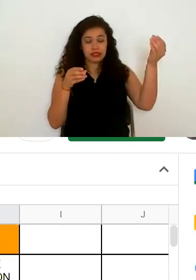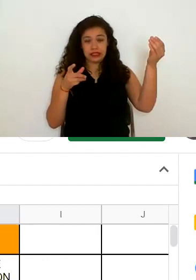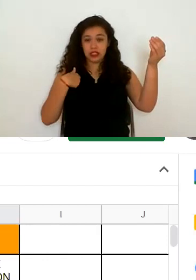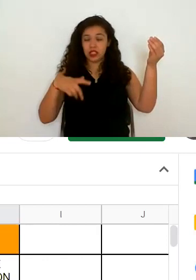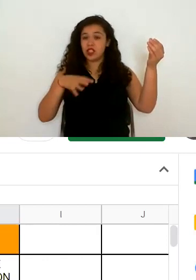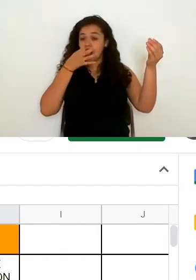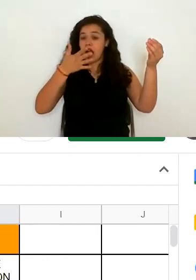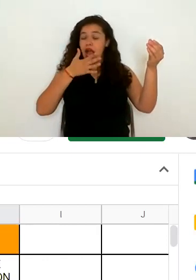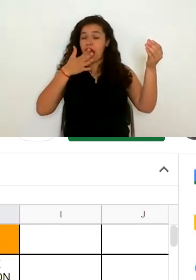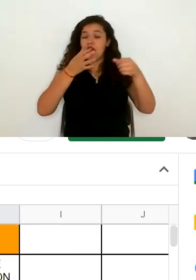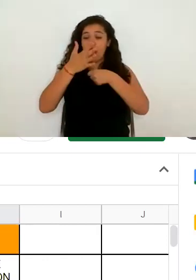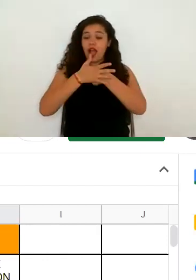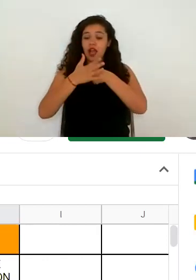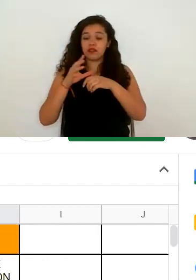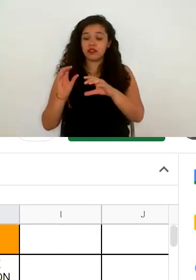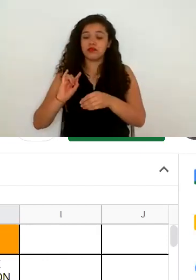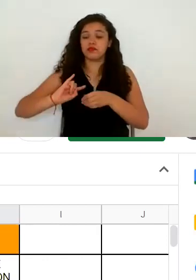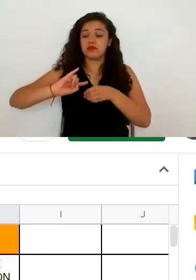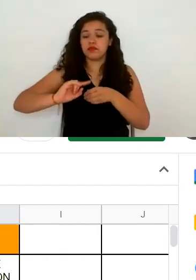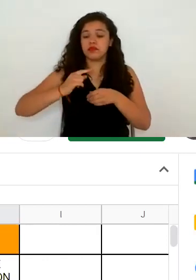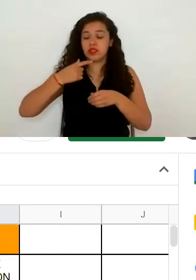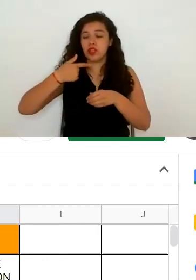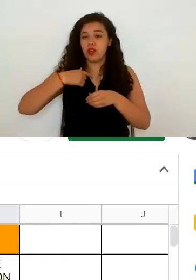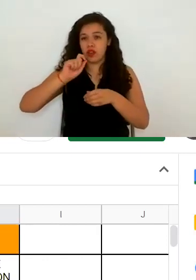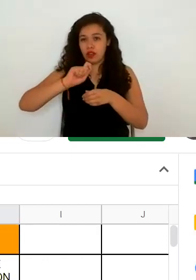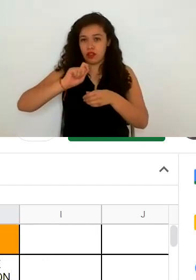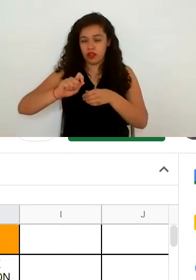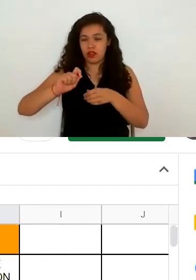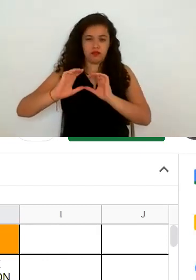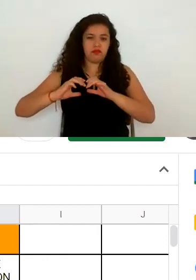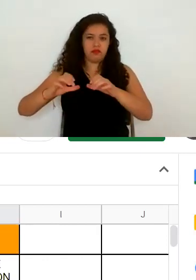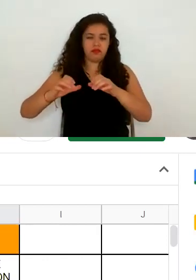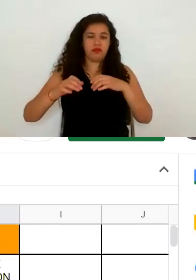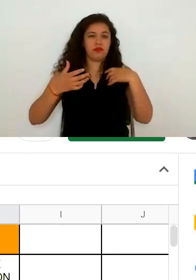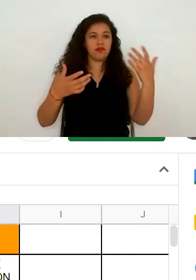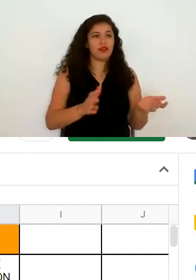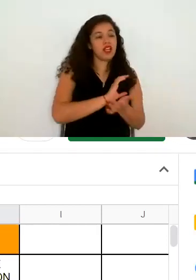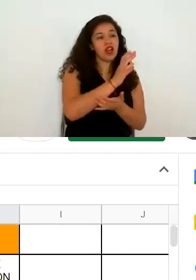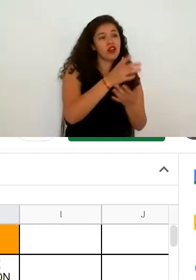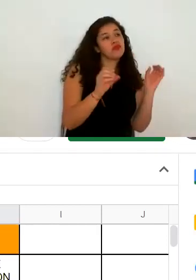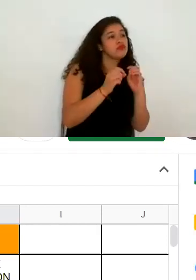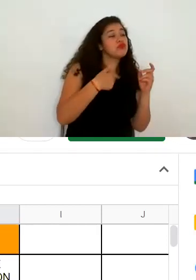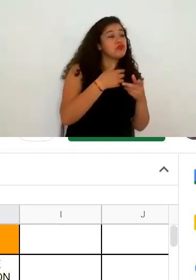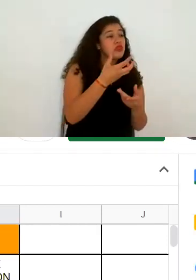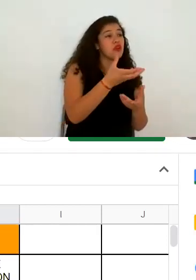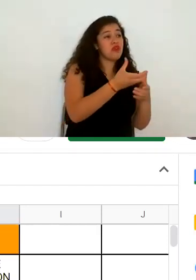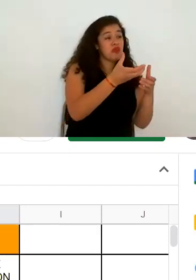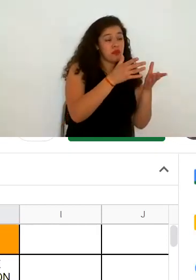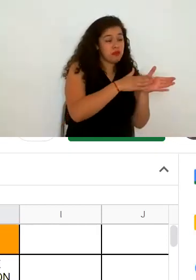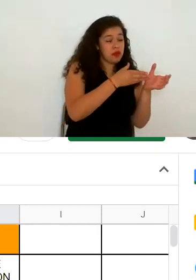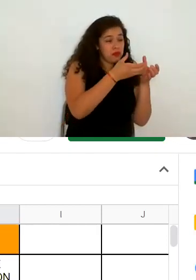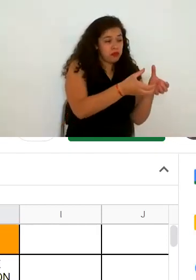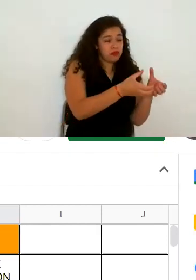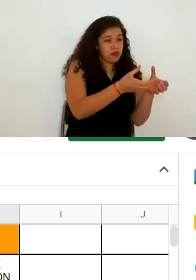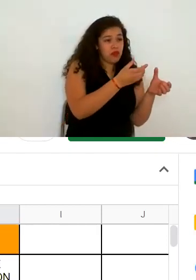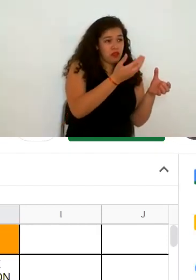momento se regresa el expediente porque ya no se contrató y se necesita resguardar nuevamente, pues se coloca en el